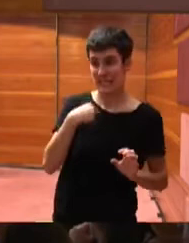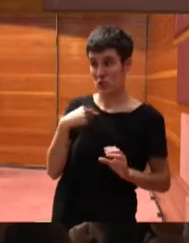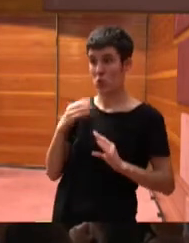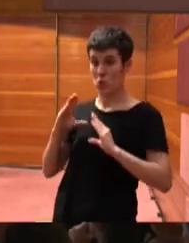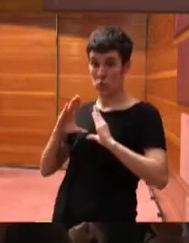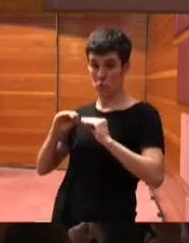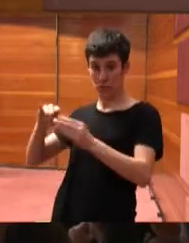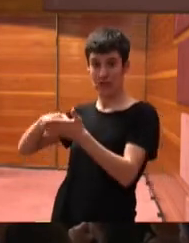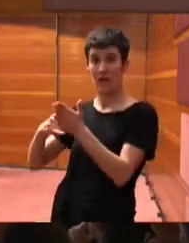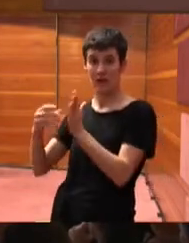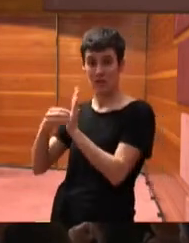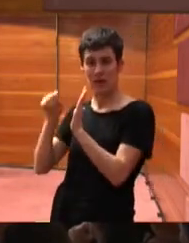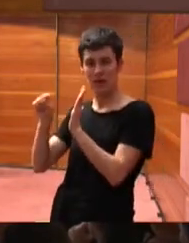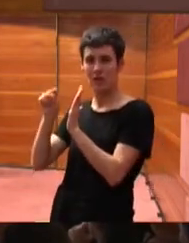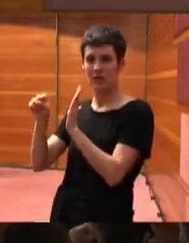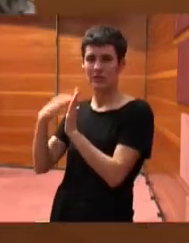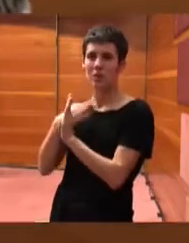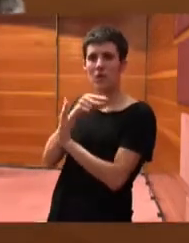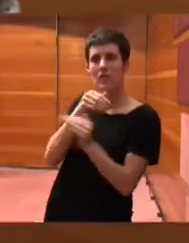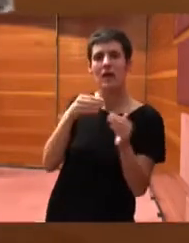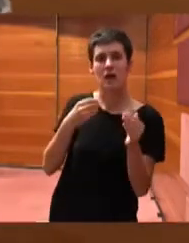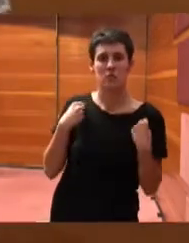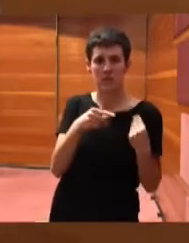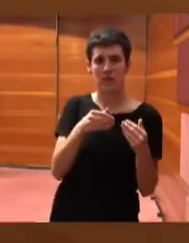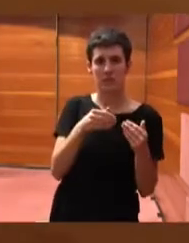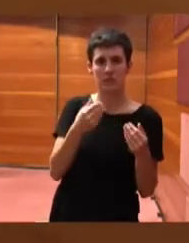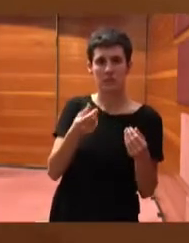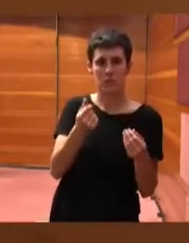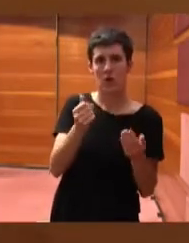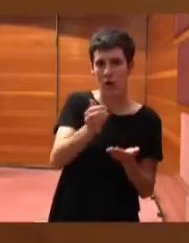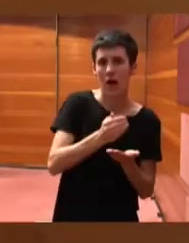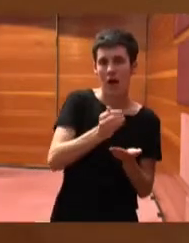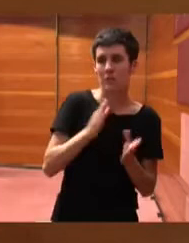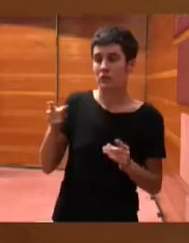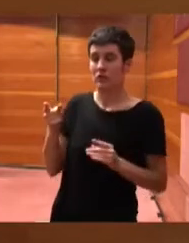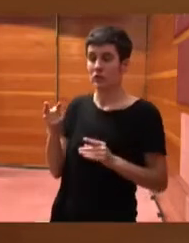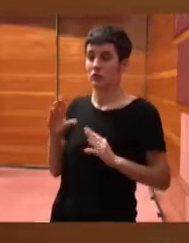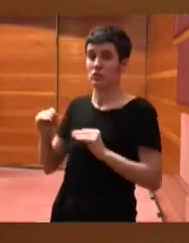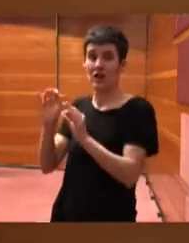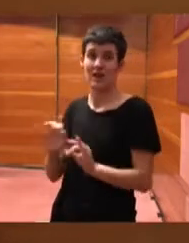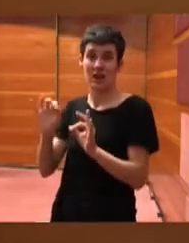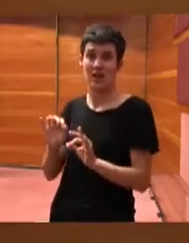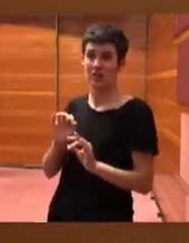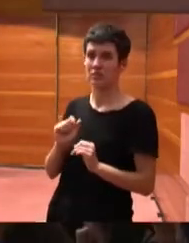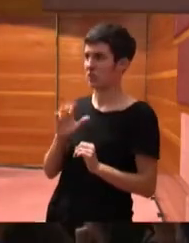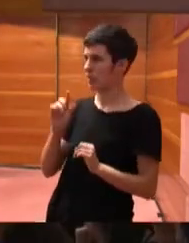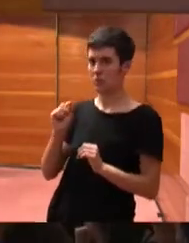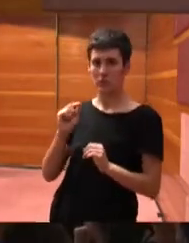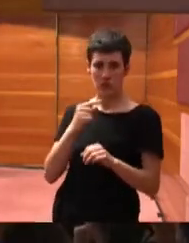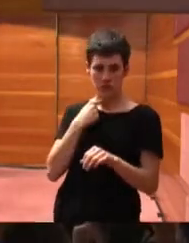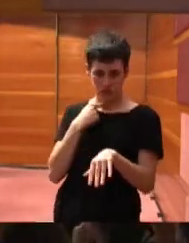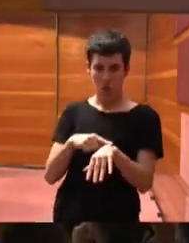Data, estaría hoy viviendo de eso. Como no apliqué el Big Data, me he hundido. ¿De 5 minutos me quedan? ¡Ostras! Pues